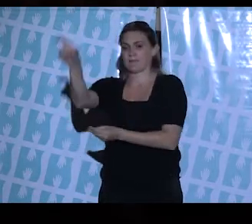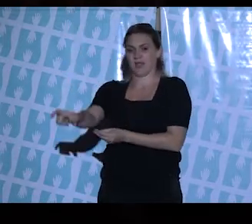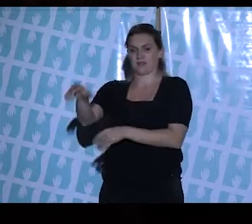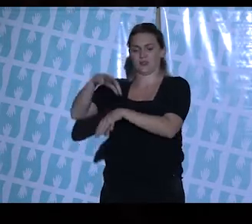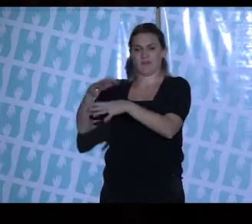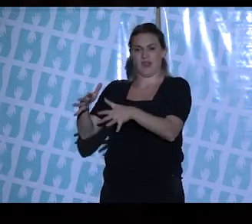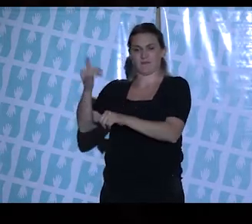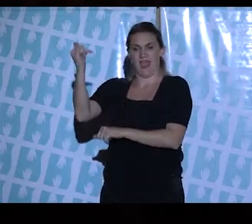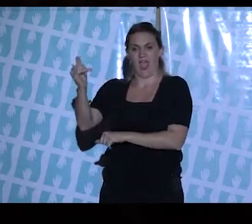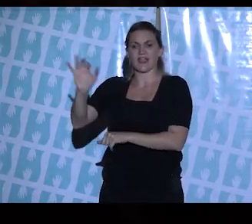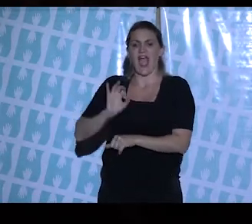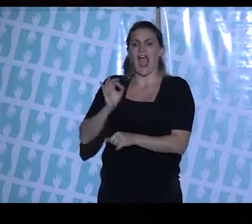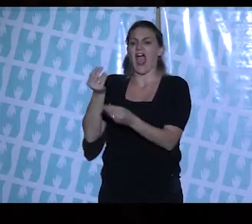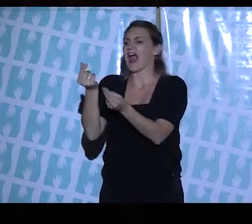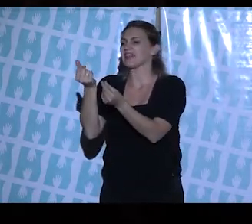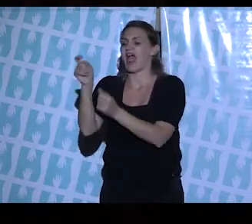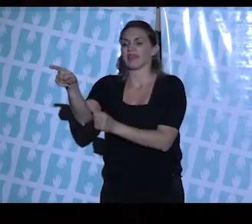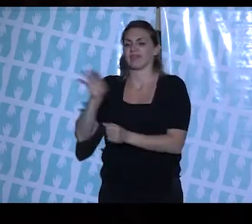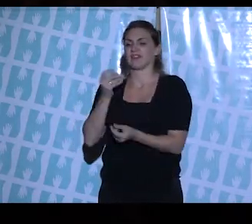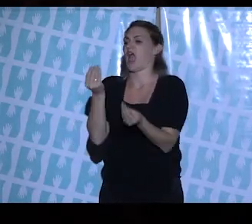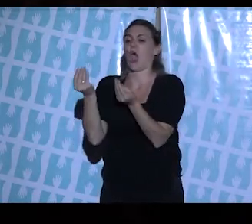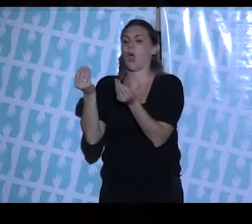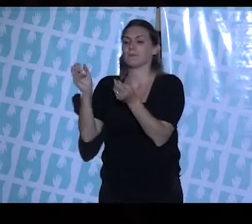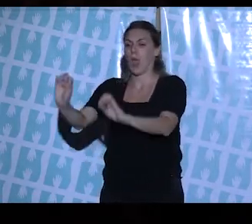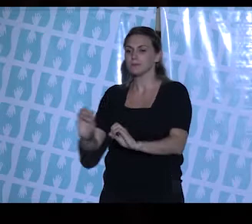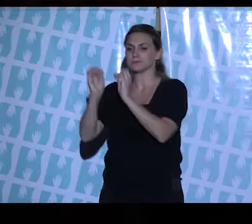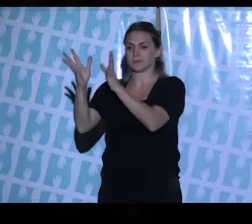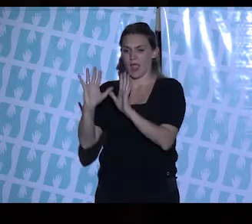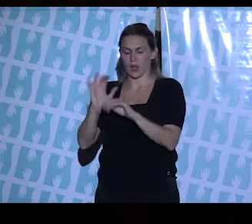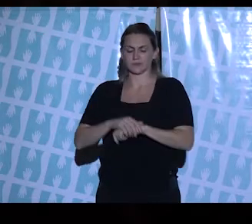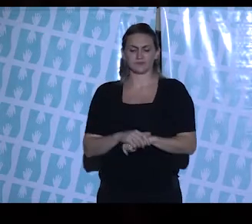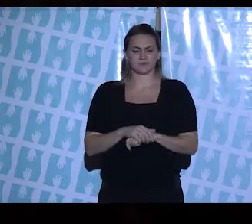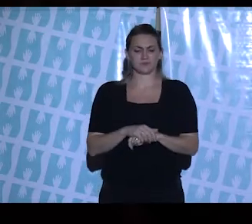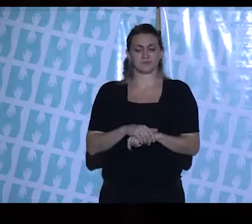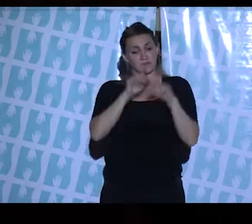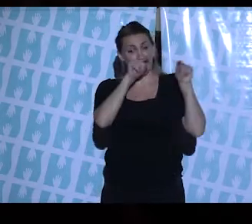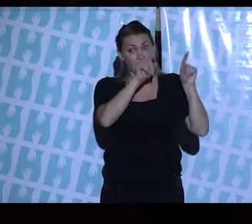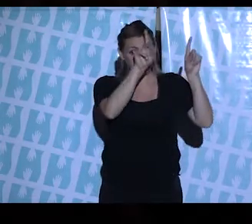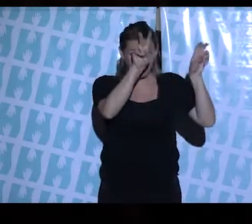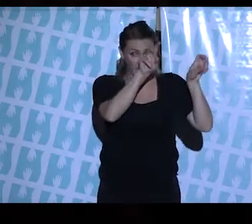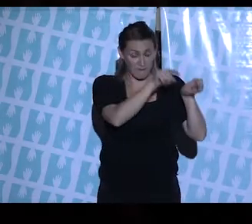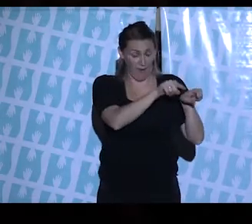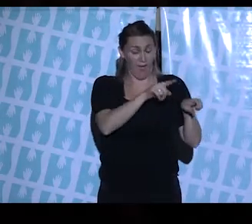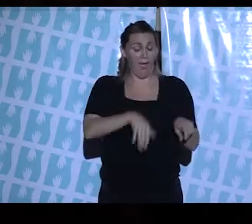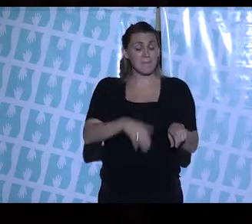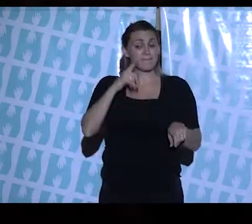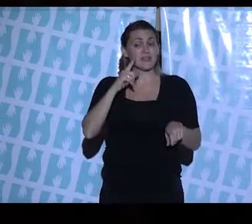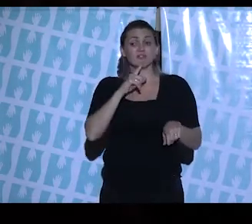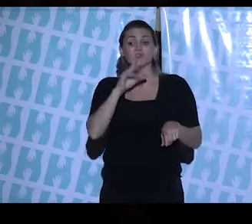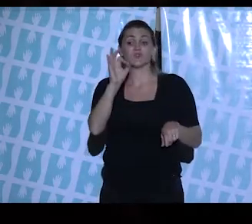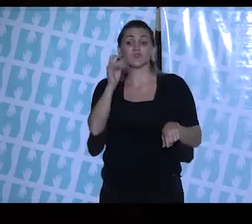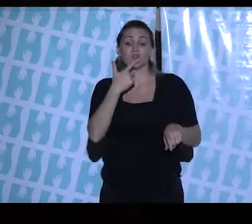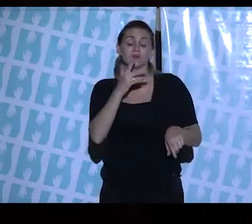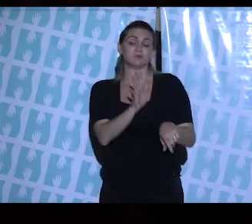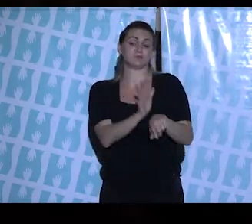enfermedad. Con respecto a los mitos, el primer mito, y quiero llamar la atención sobre el